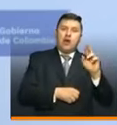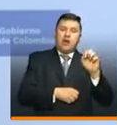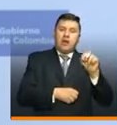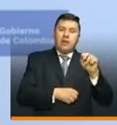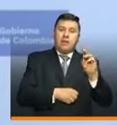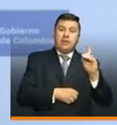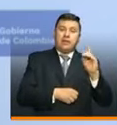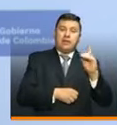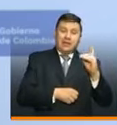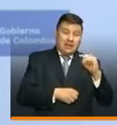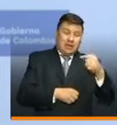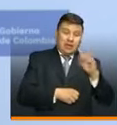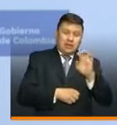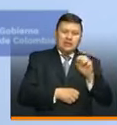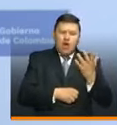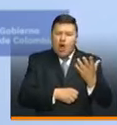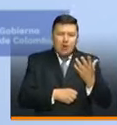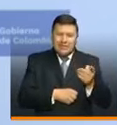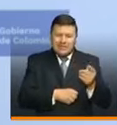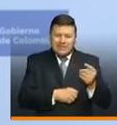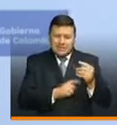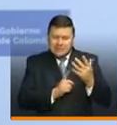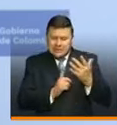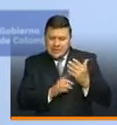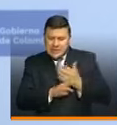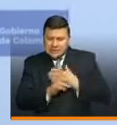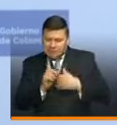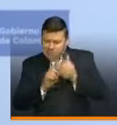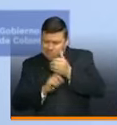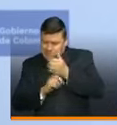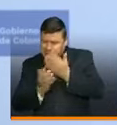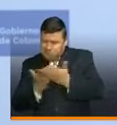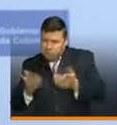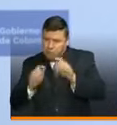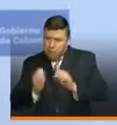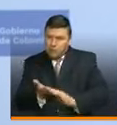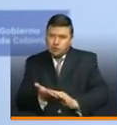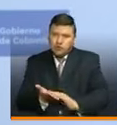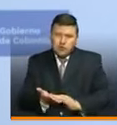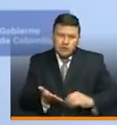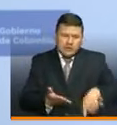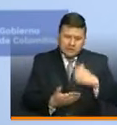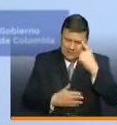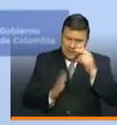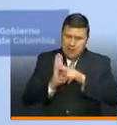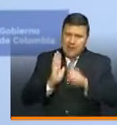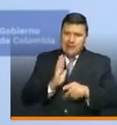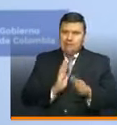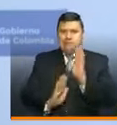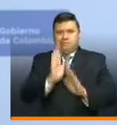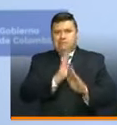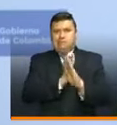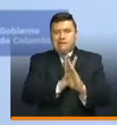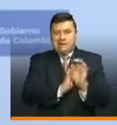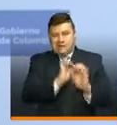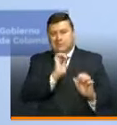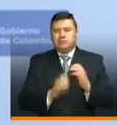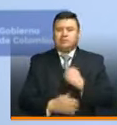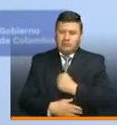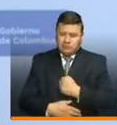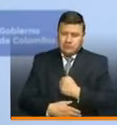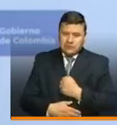ayuda muy importante para poder identificar inmediatamente casos, poder tomar medidas preventivas. Entonces, por